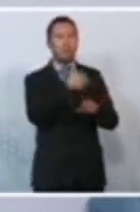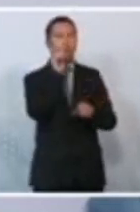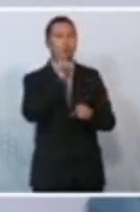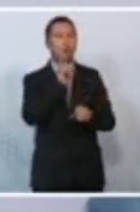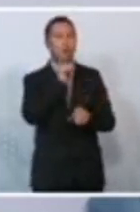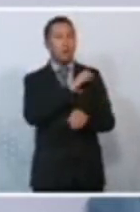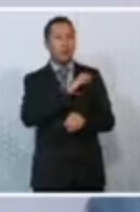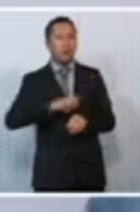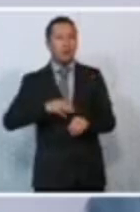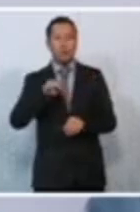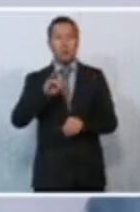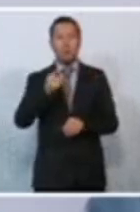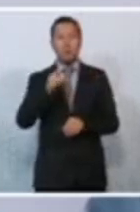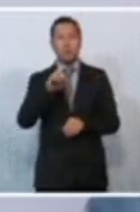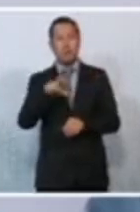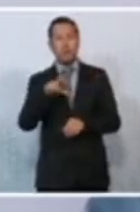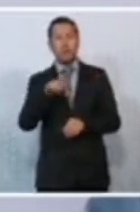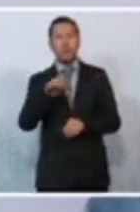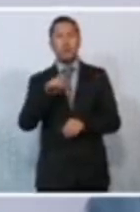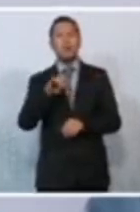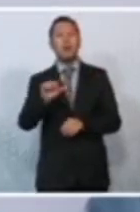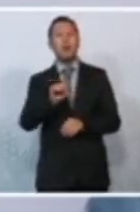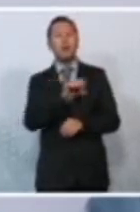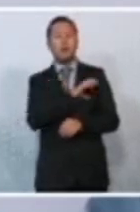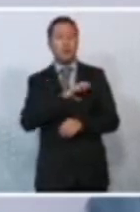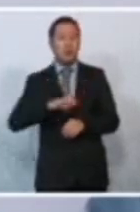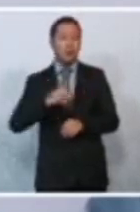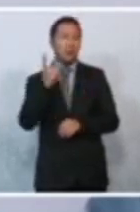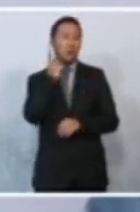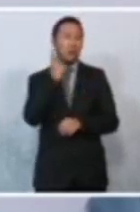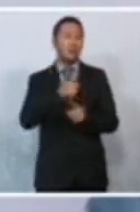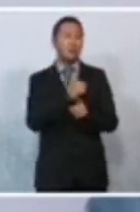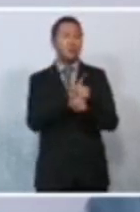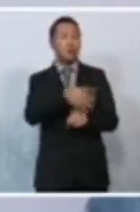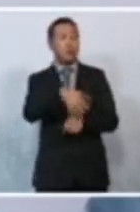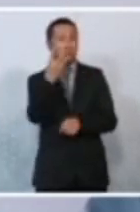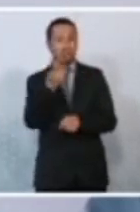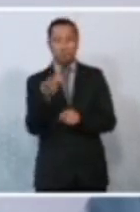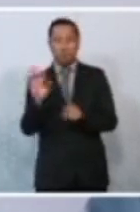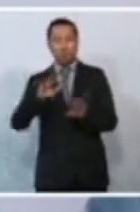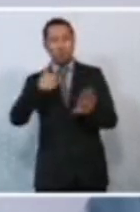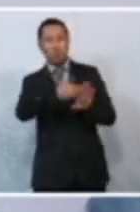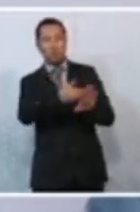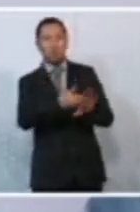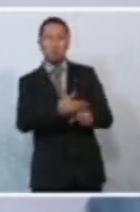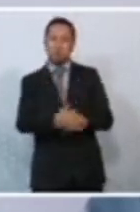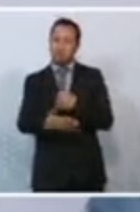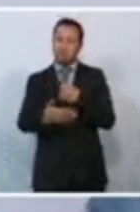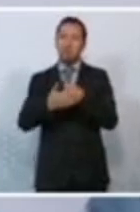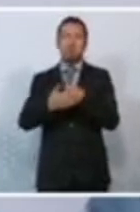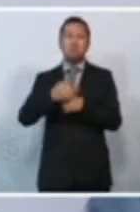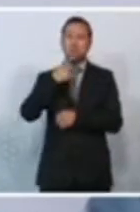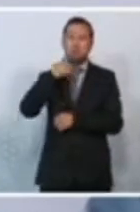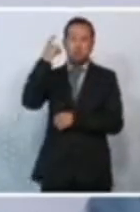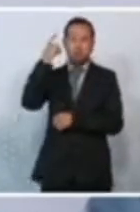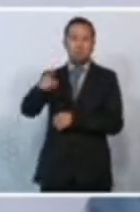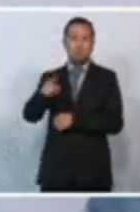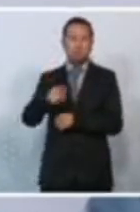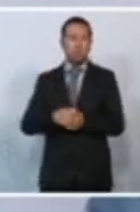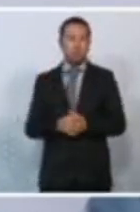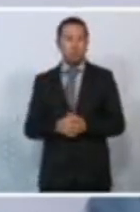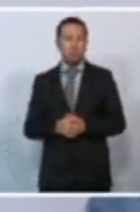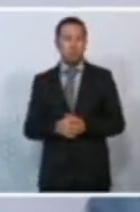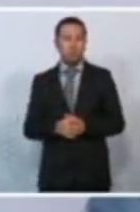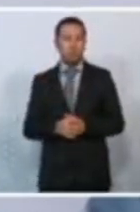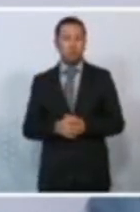candidatas, la candidata Michelle Medina, candidata diputada por el Distrito 14, lo cual, por supuesto, denunciaremos ante las instancias